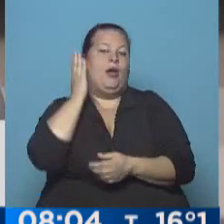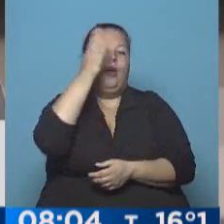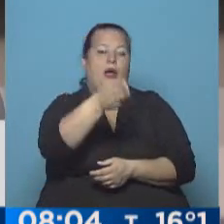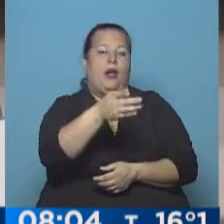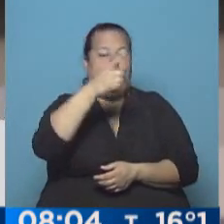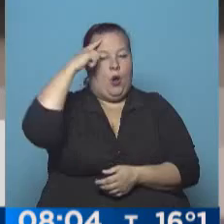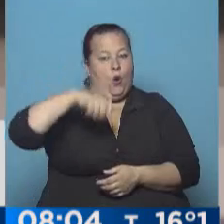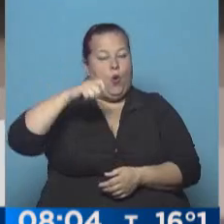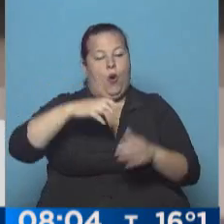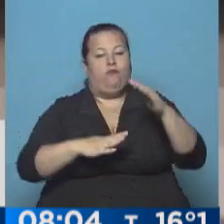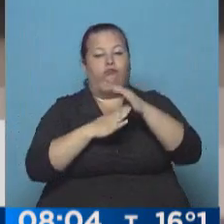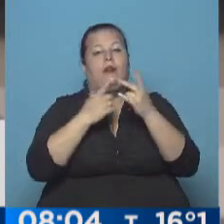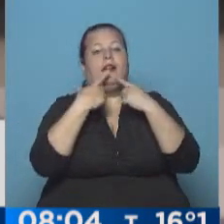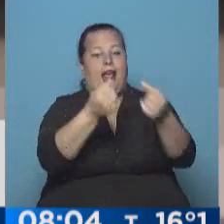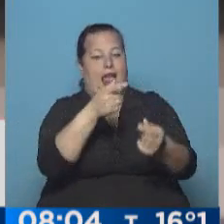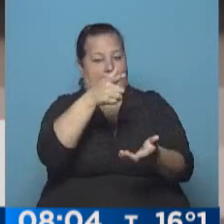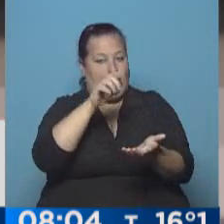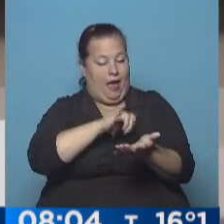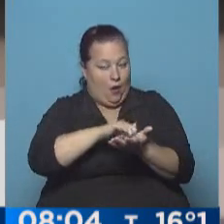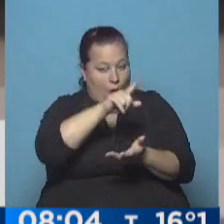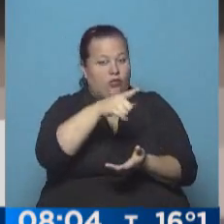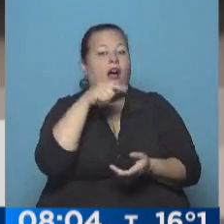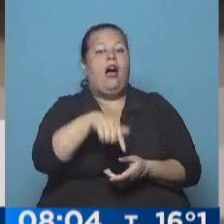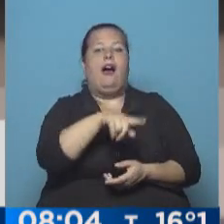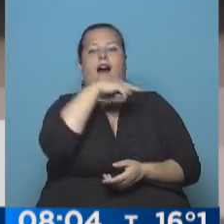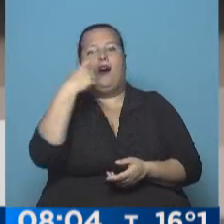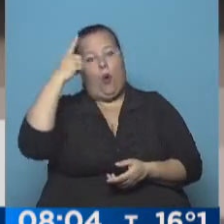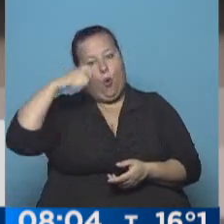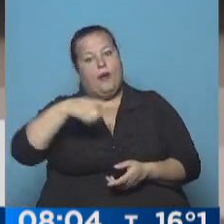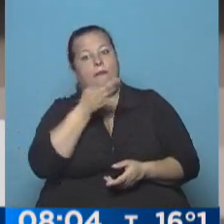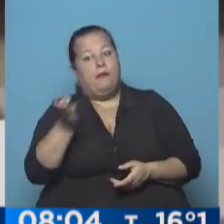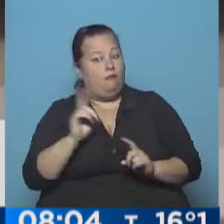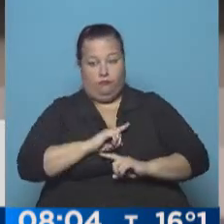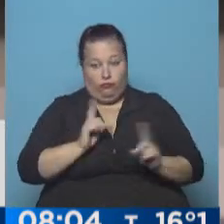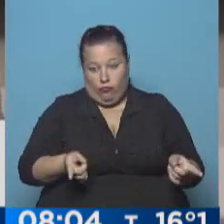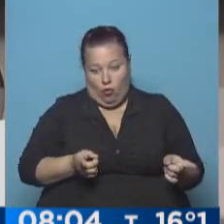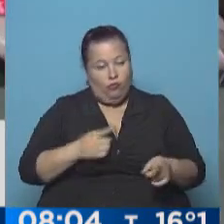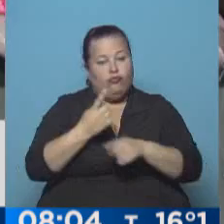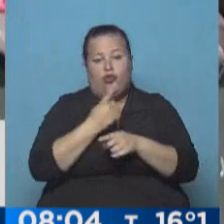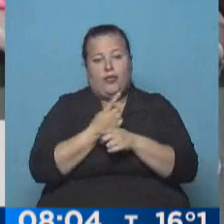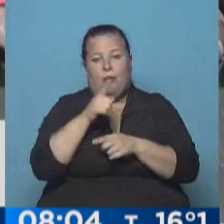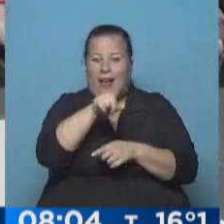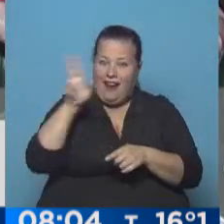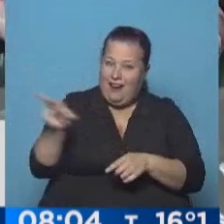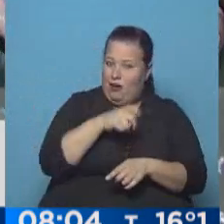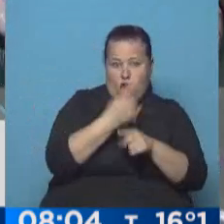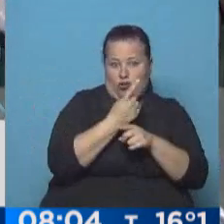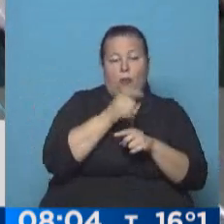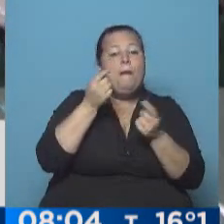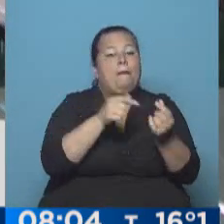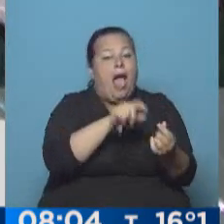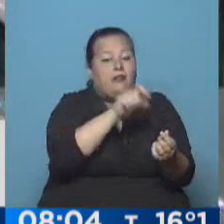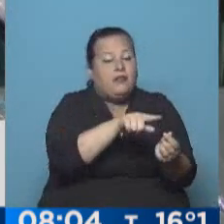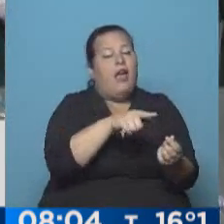corte de apelaciones pidiendo eso y esto lo que responde ahora la corte de apelaciones dice que no que no pueden cobrar ellos de esa plata porque esa plata